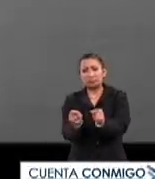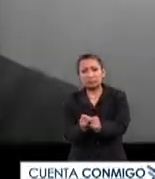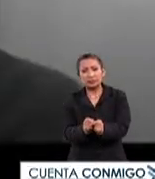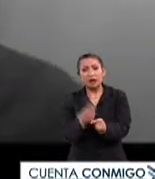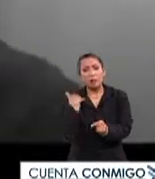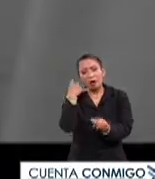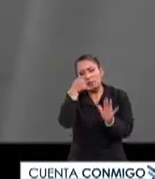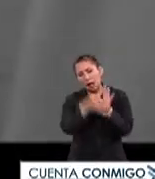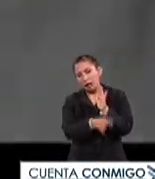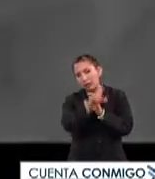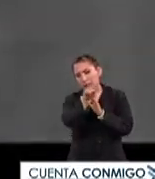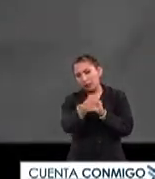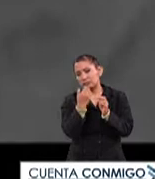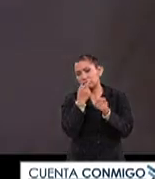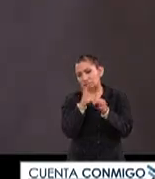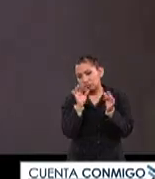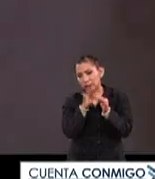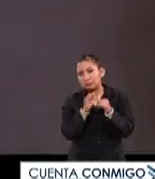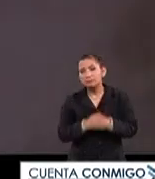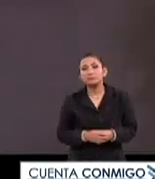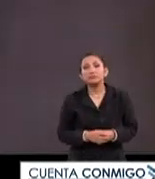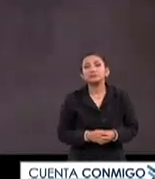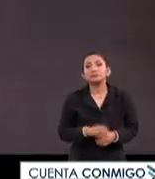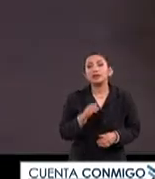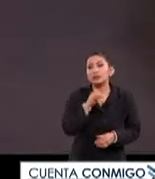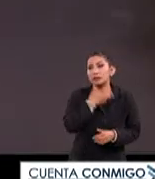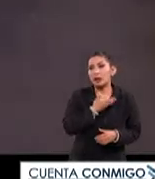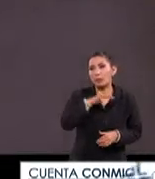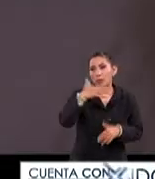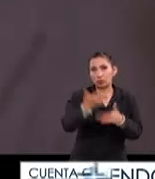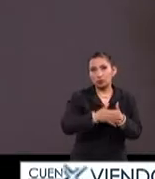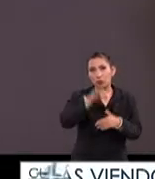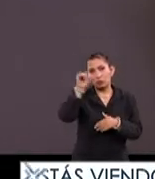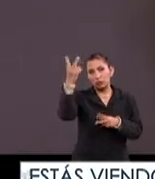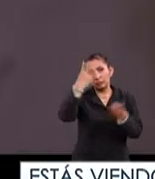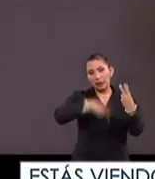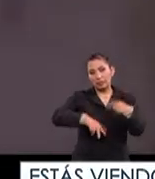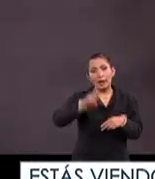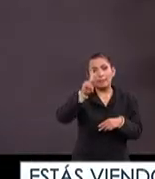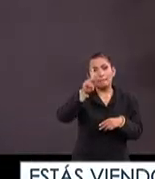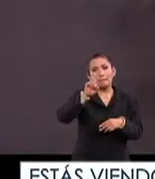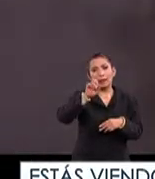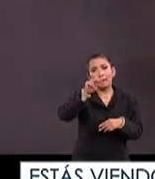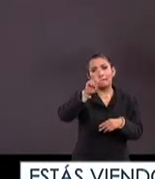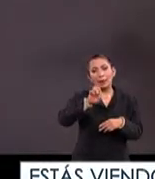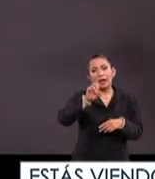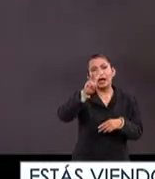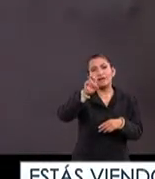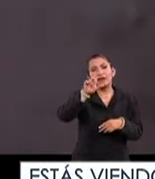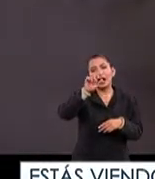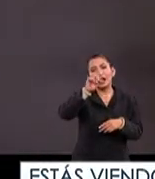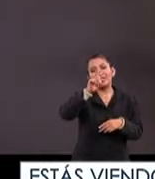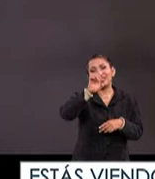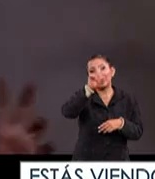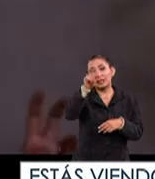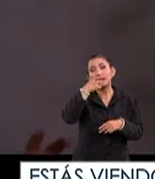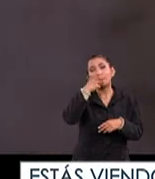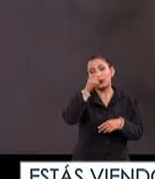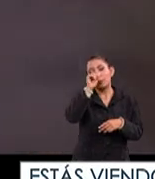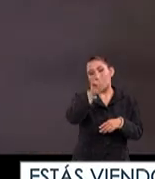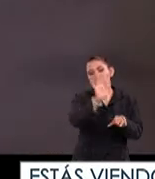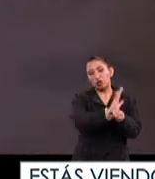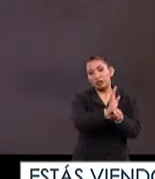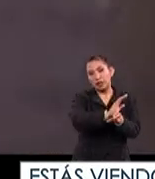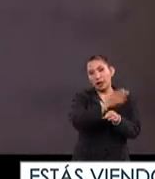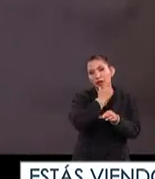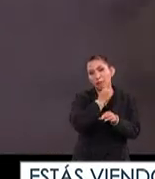Brennan ahondará mucho más en esta colaboración. También tendremos a nuestro Pepe Valdés Peña hablando también del cine